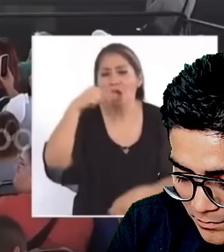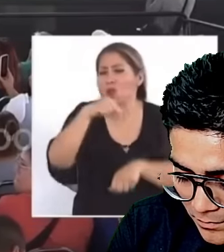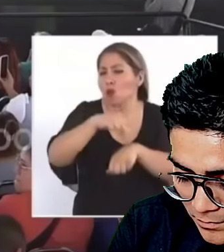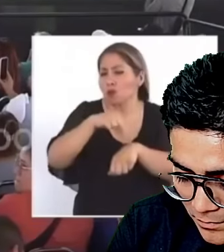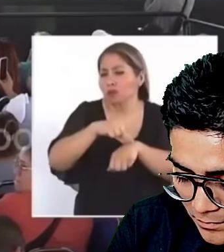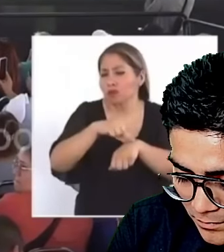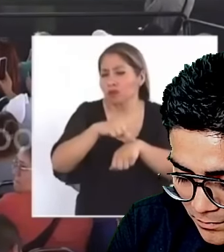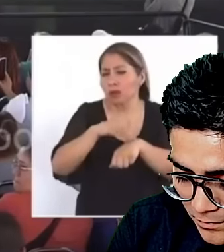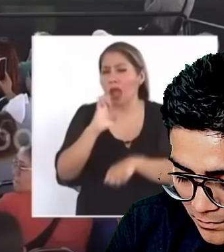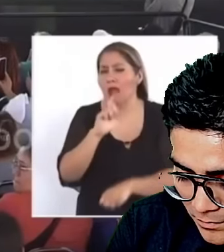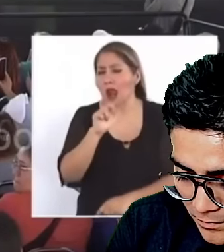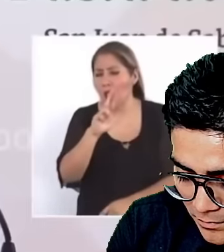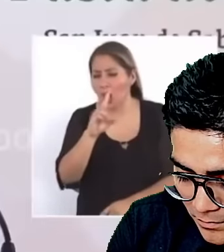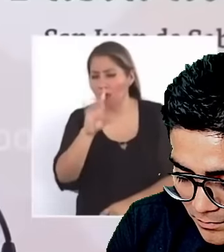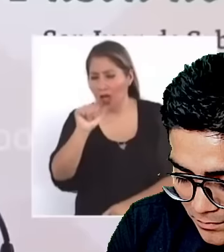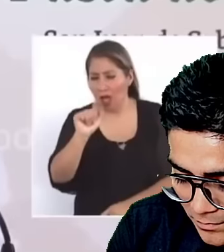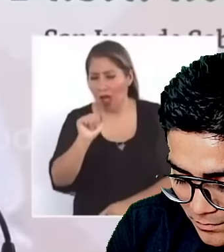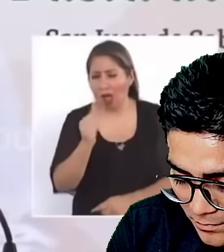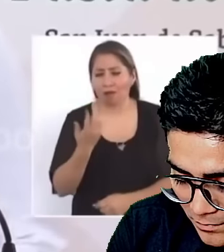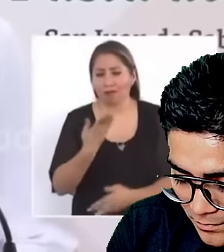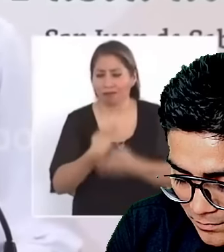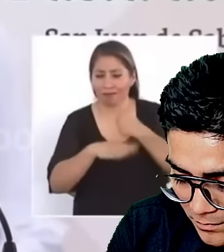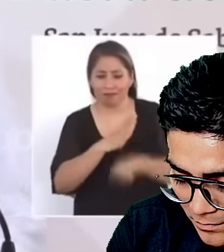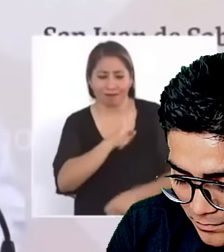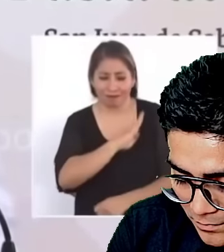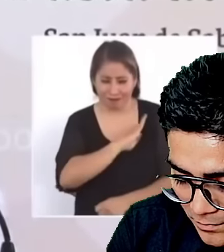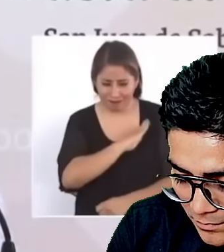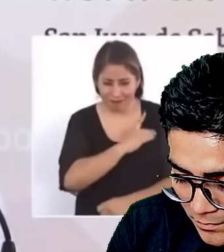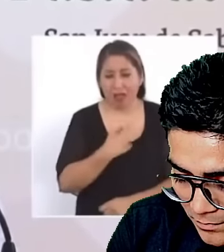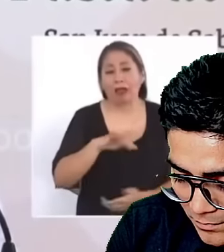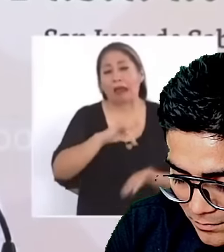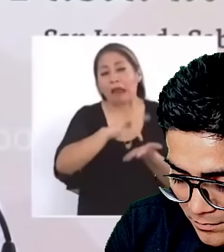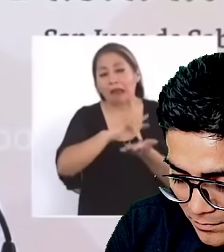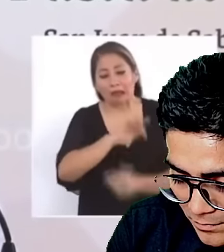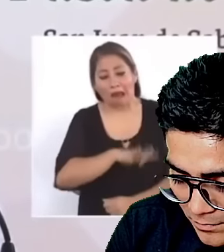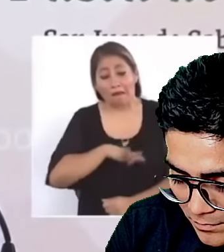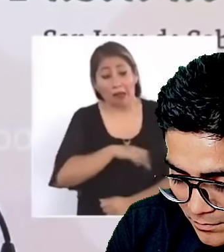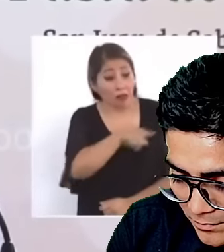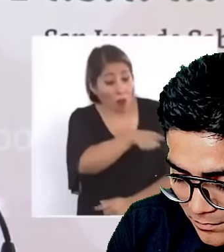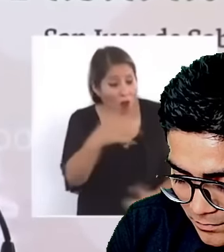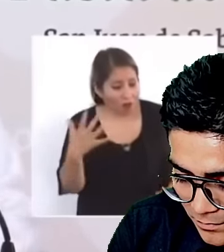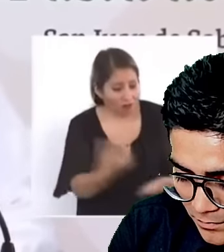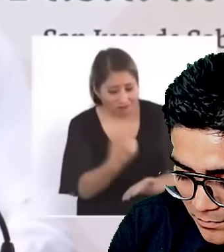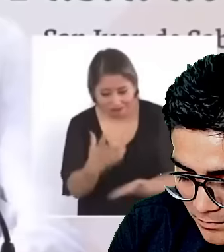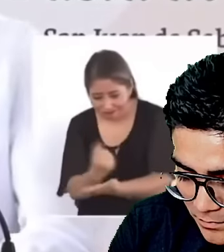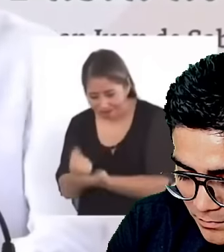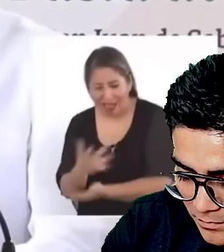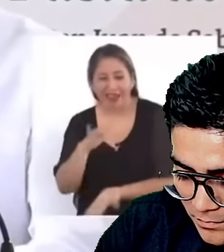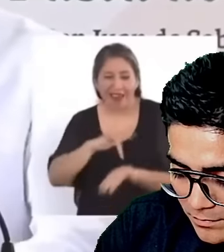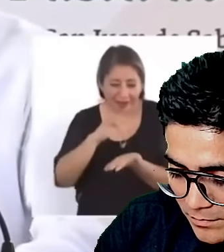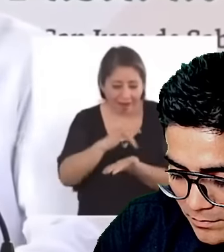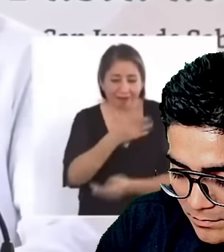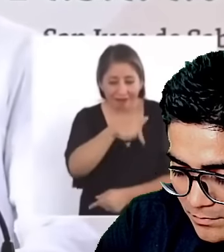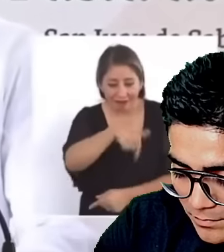doctora Claudia Sheinbaum Pardo, a quien felicito por su triunfo.